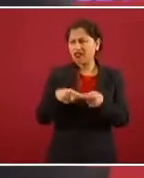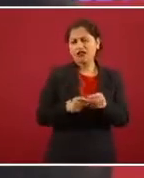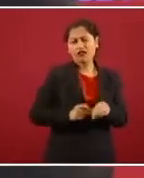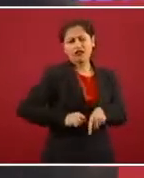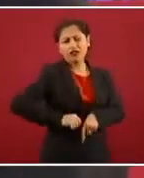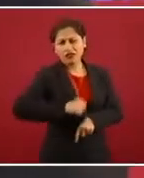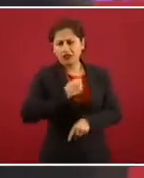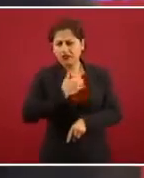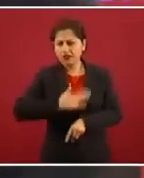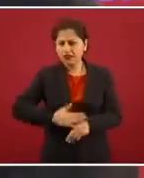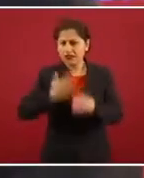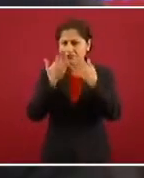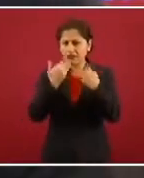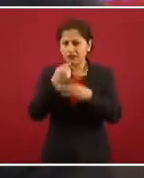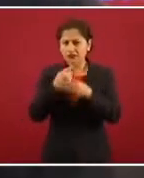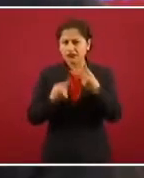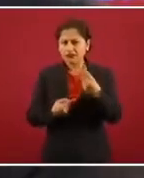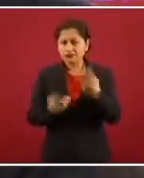Ese es el desafío, ese es